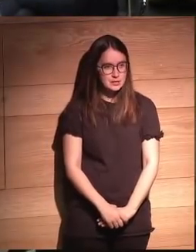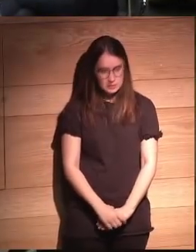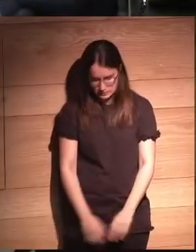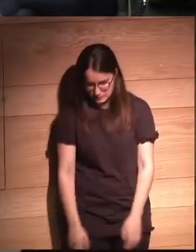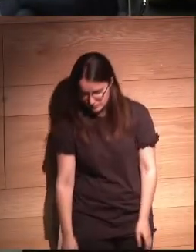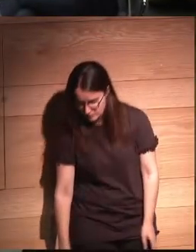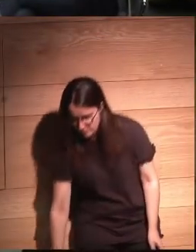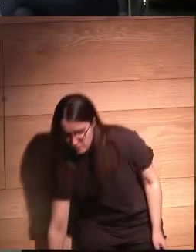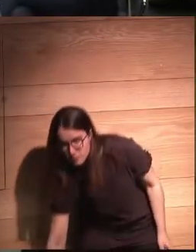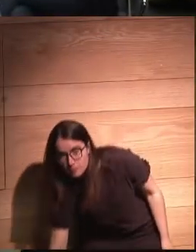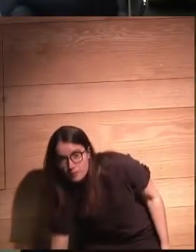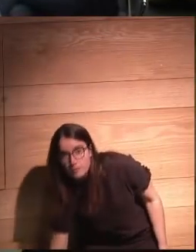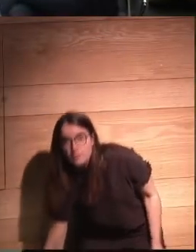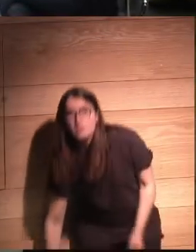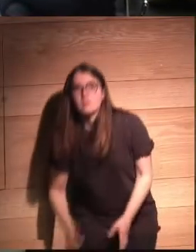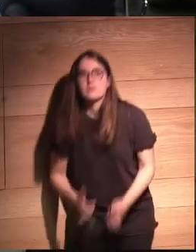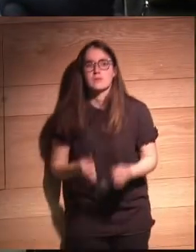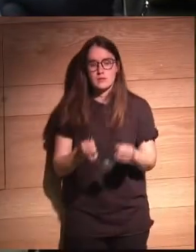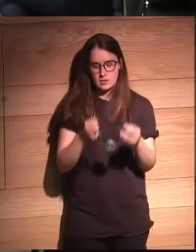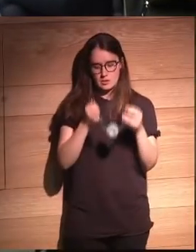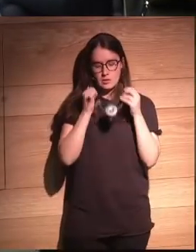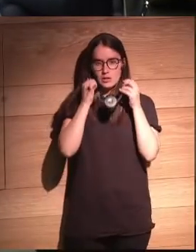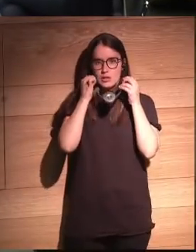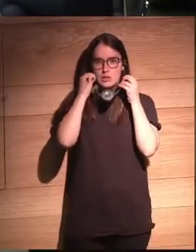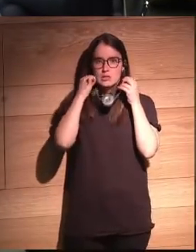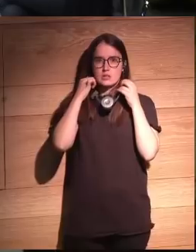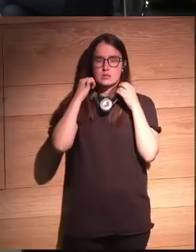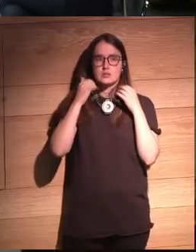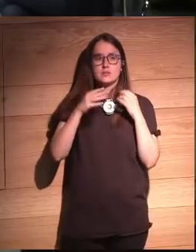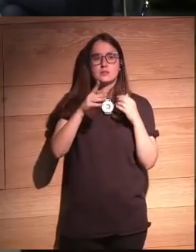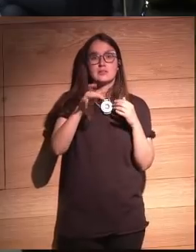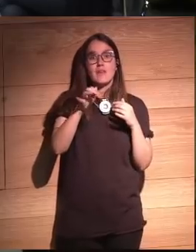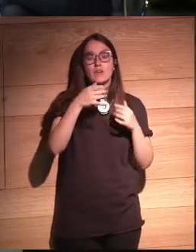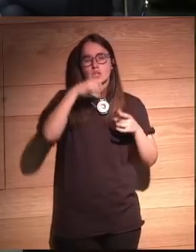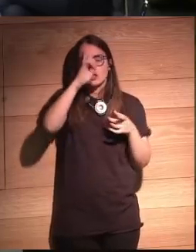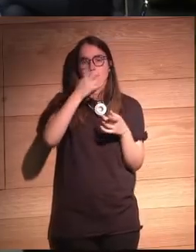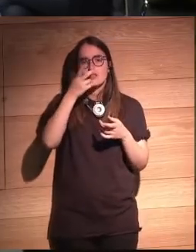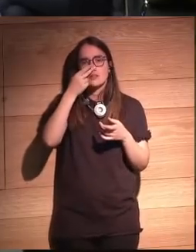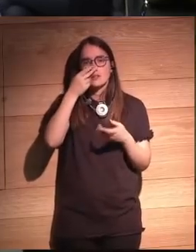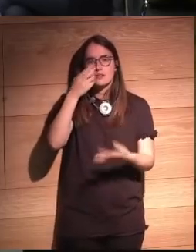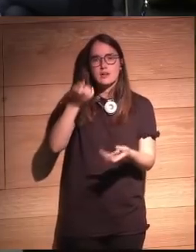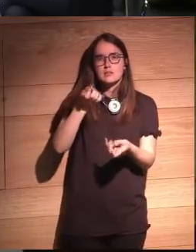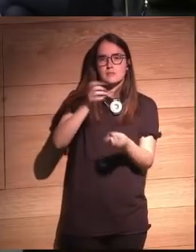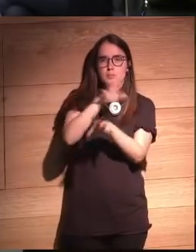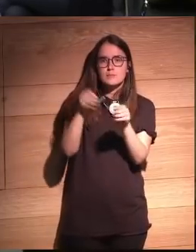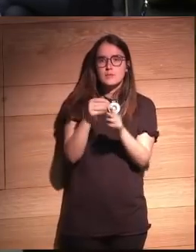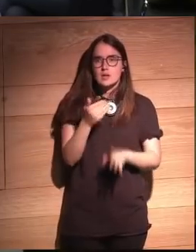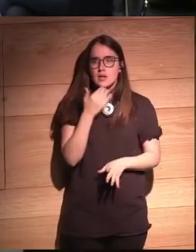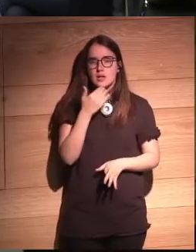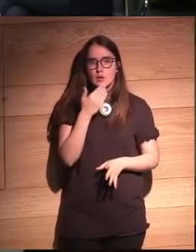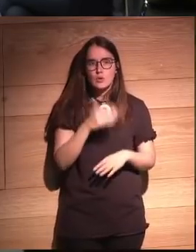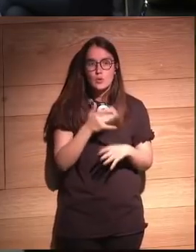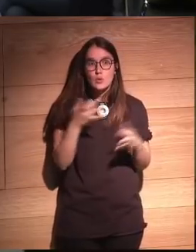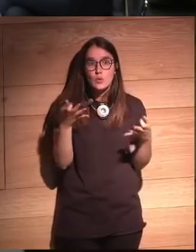David, no sé si te interesa coger algunas cuestiones que se han planteado sobre la mesa o si abro